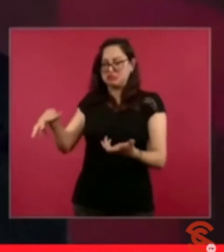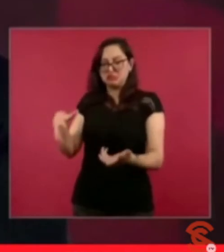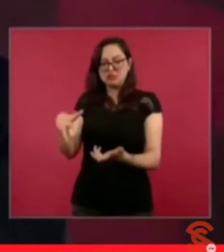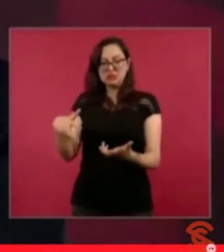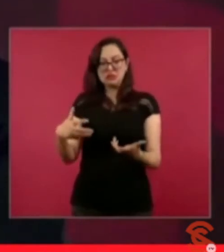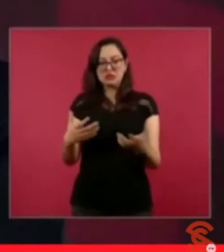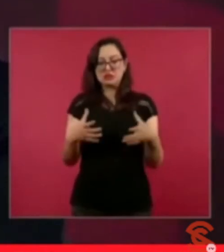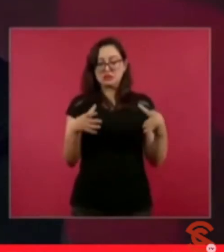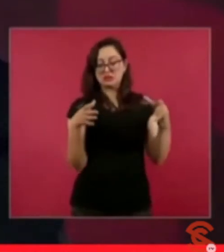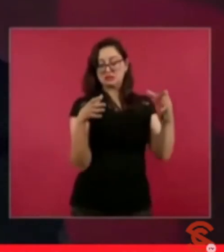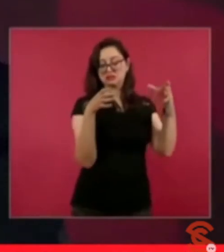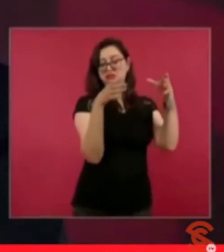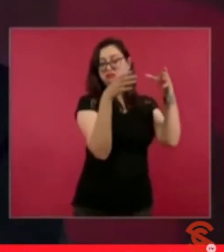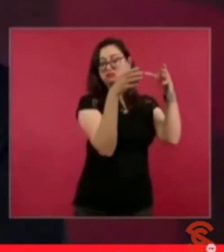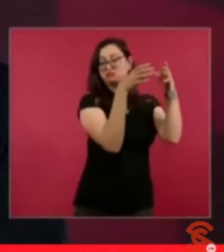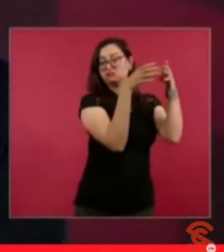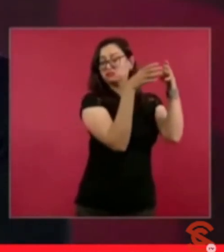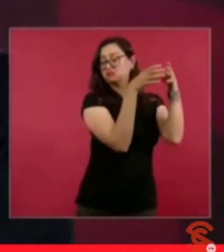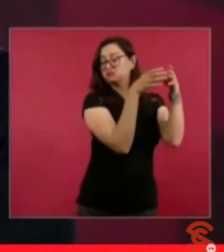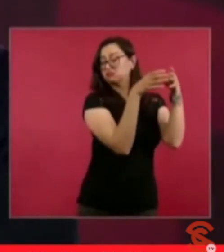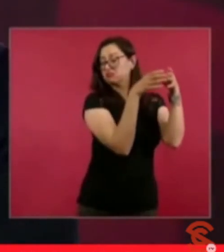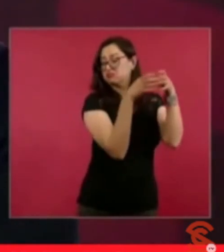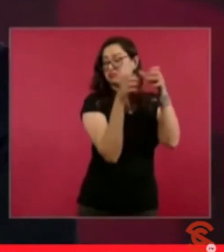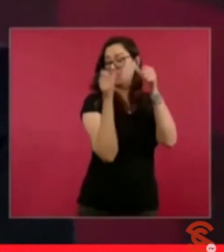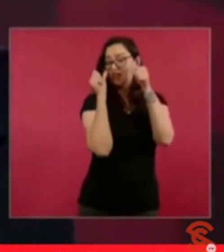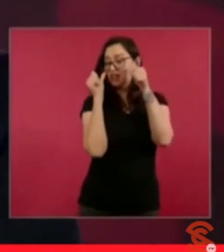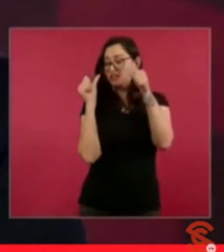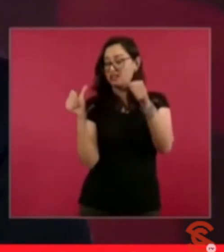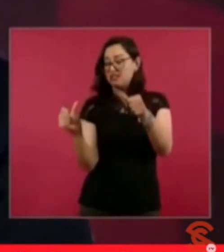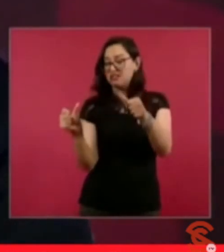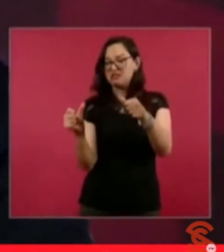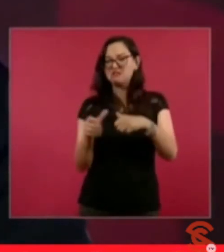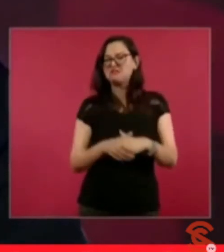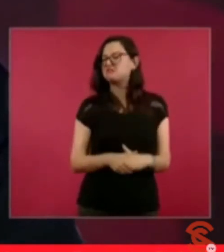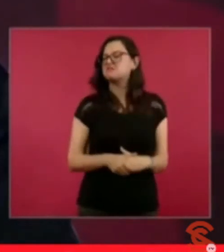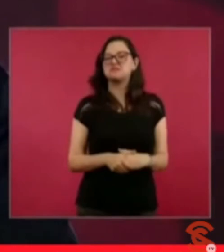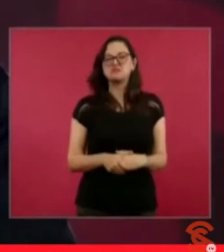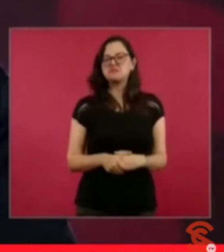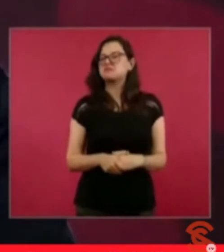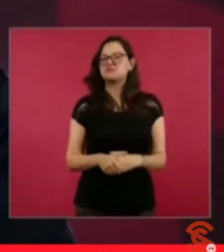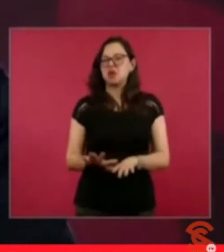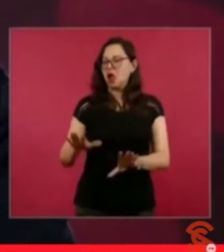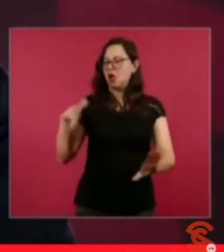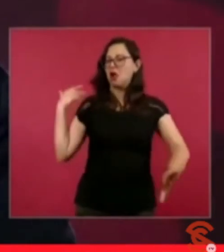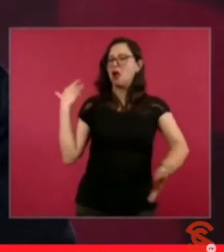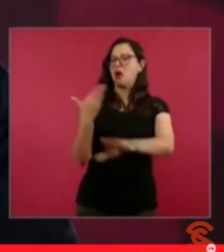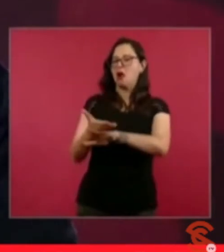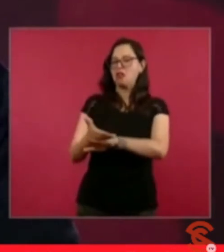atender las causas, optaron por la guerra.